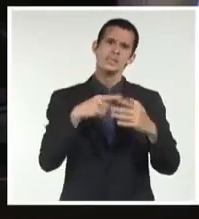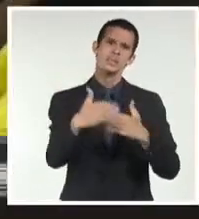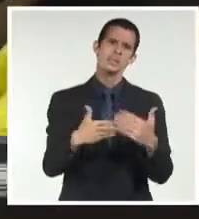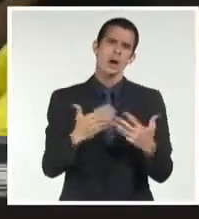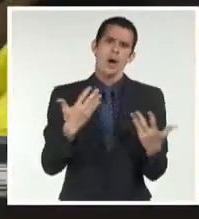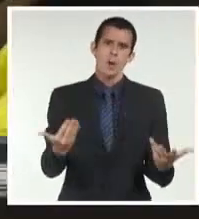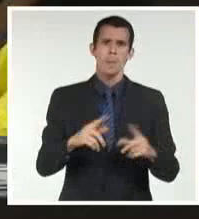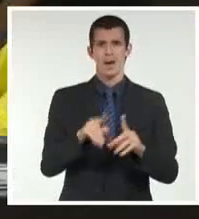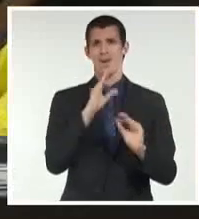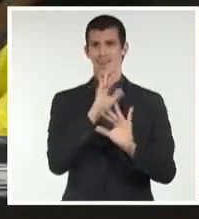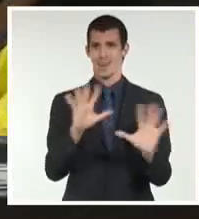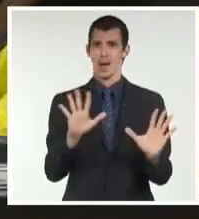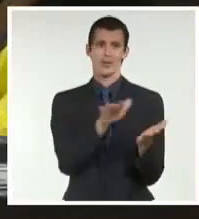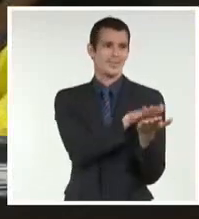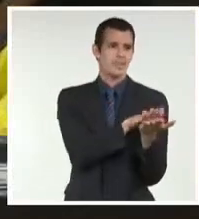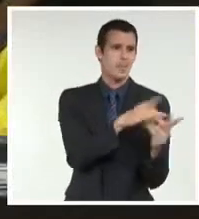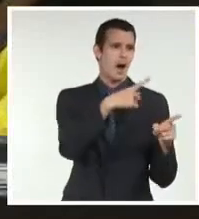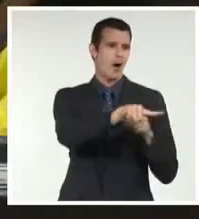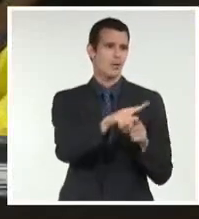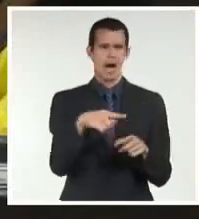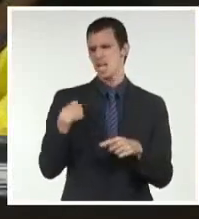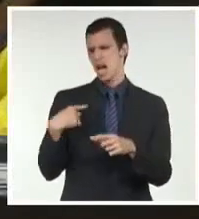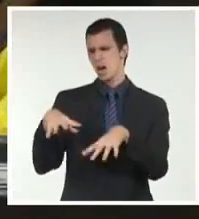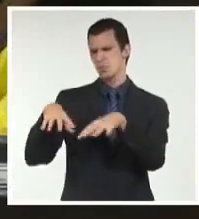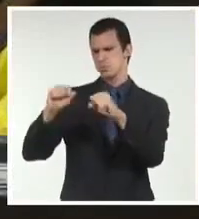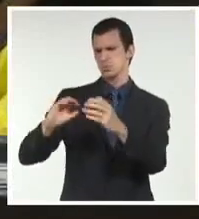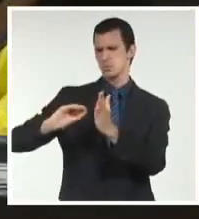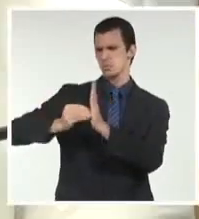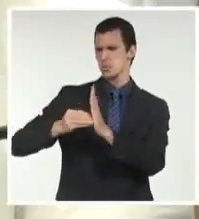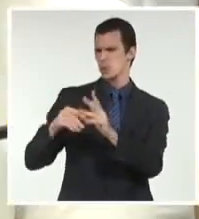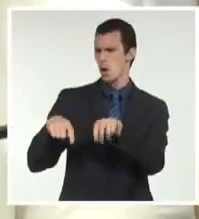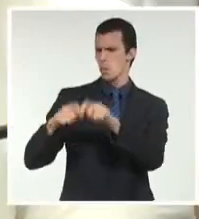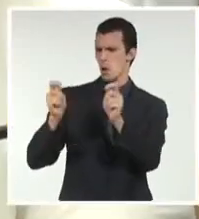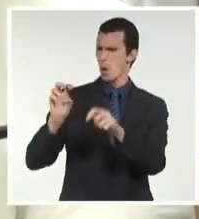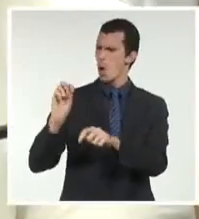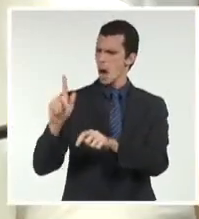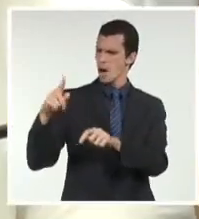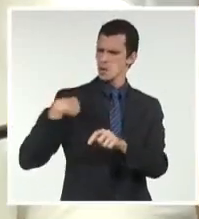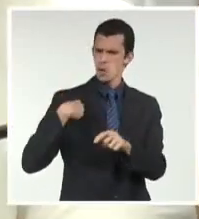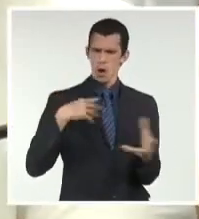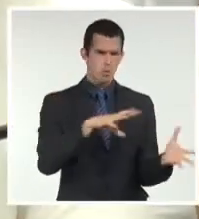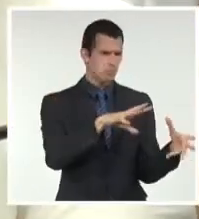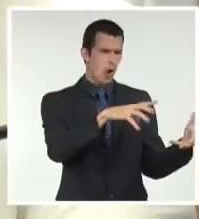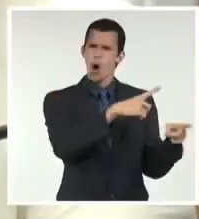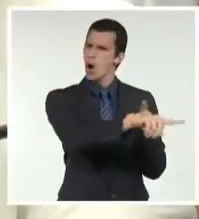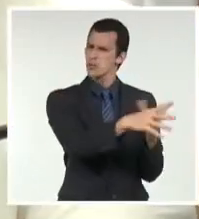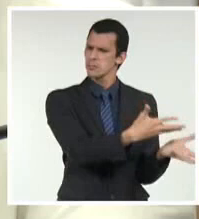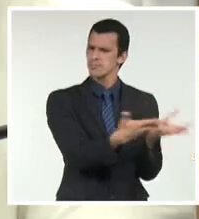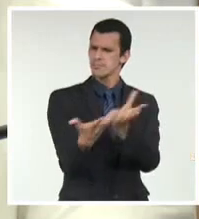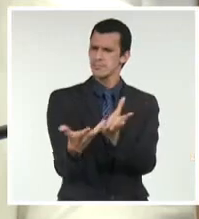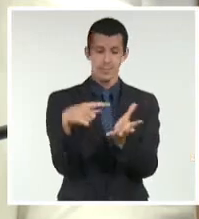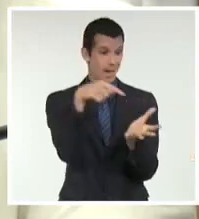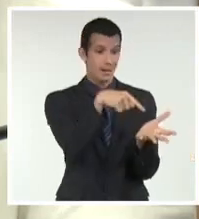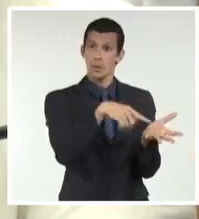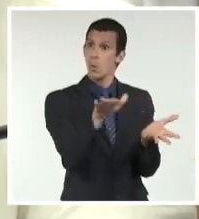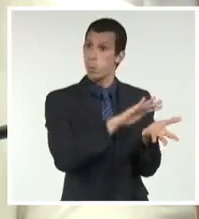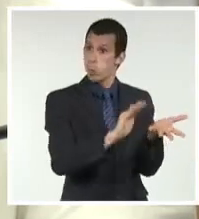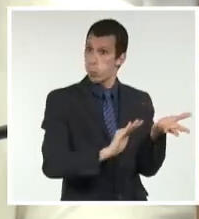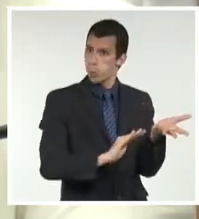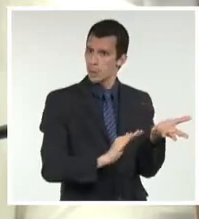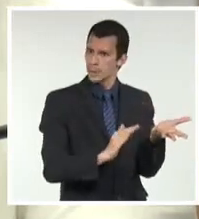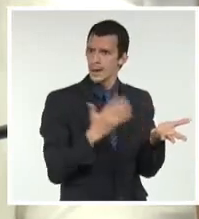porque casi no hay reserva. Ratificar que hay una estrategia que en marcha, hay todo un grupo de